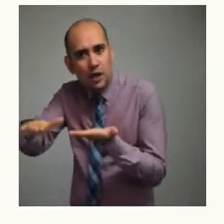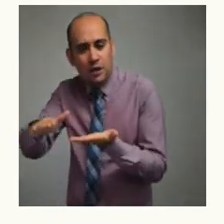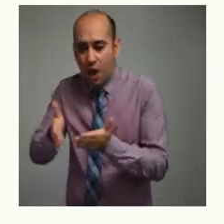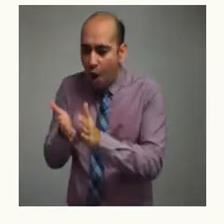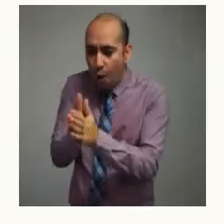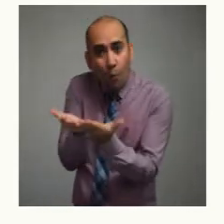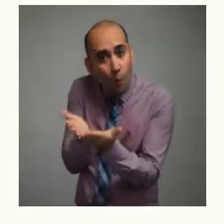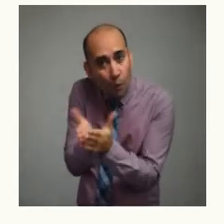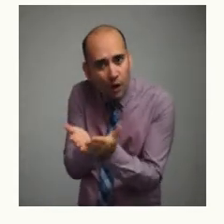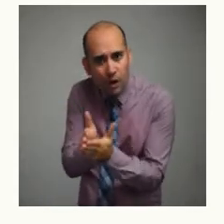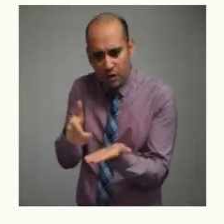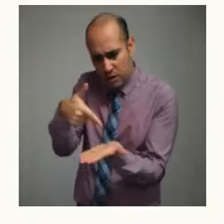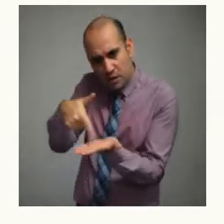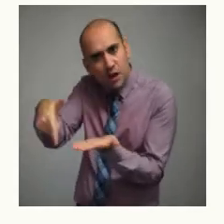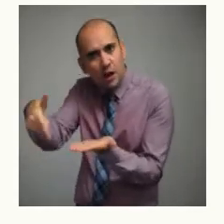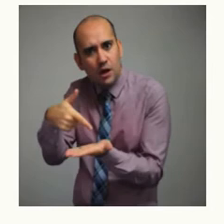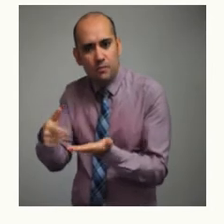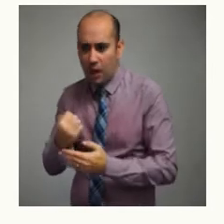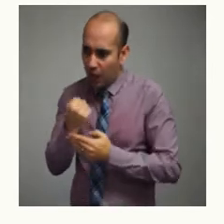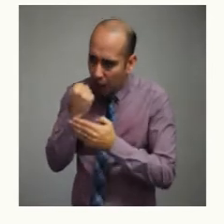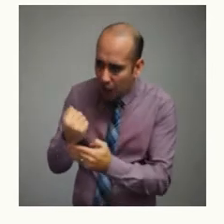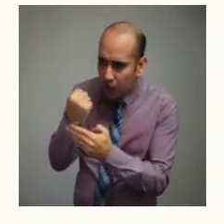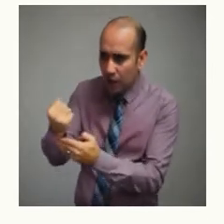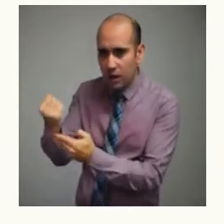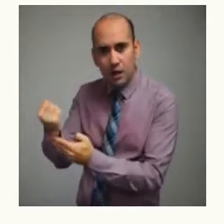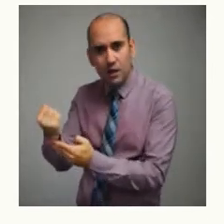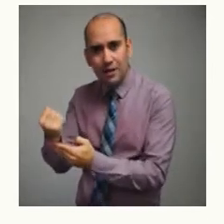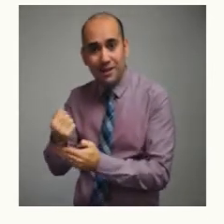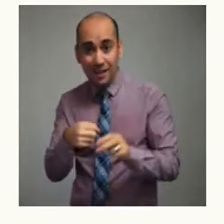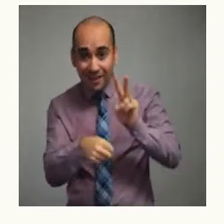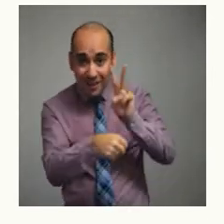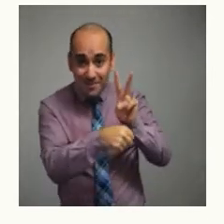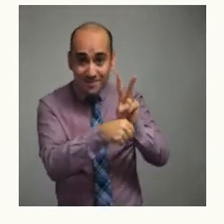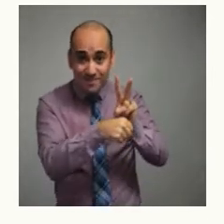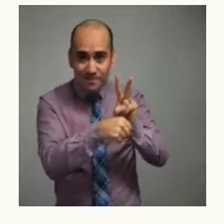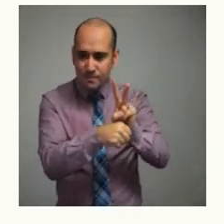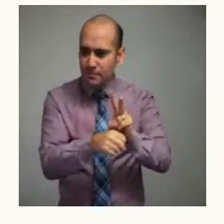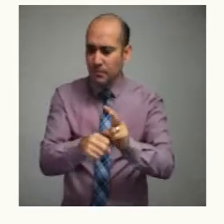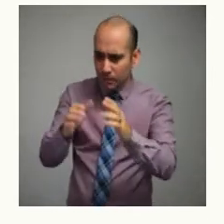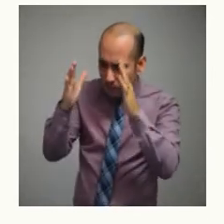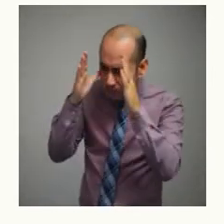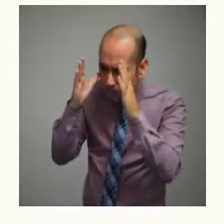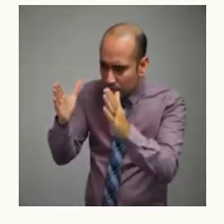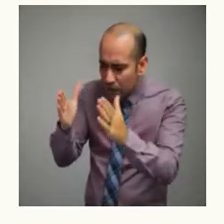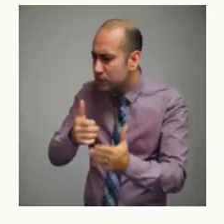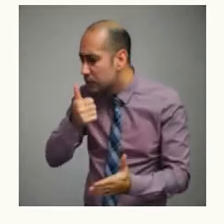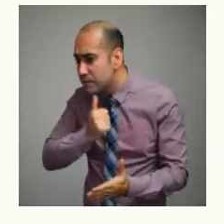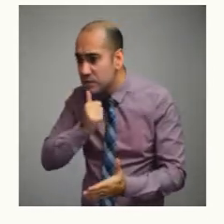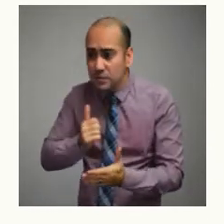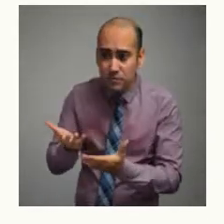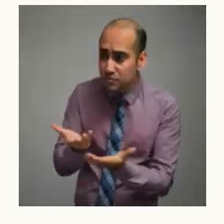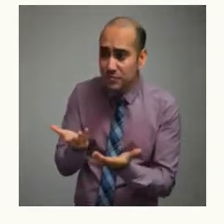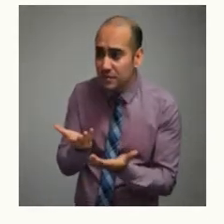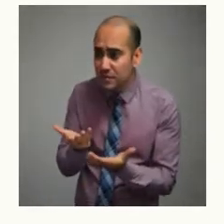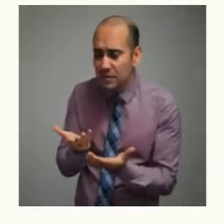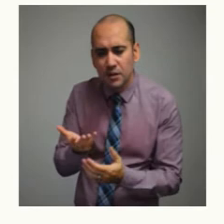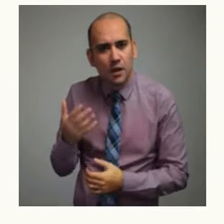todo, cuadernos, todo. Los profesores maravillosos están ahí pendientes,